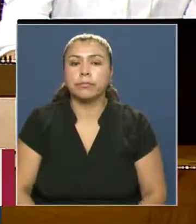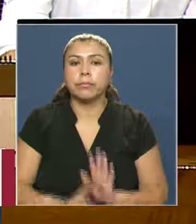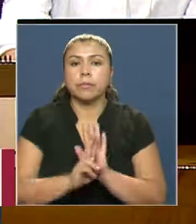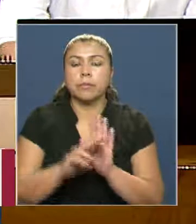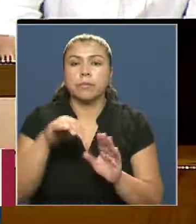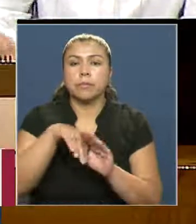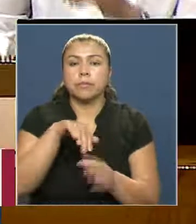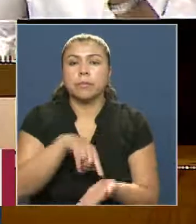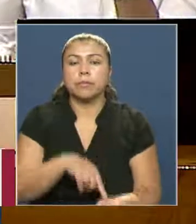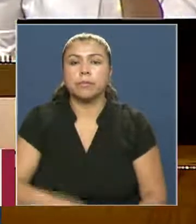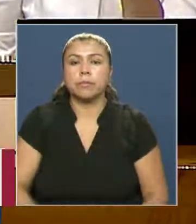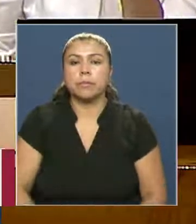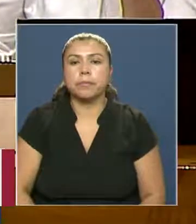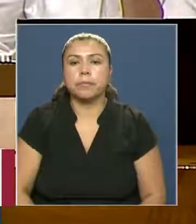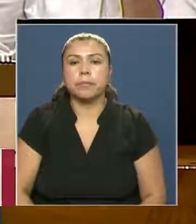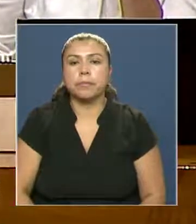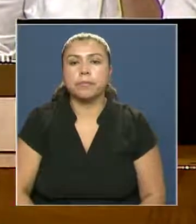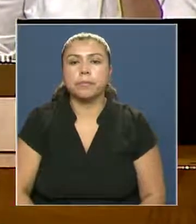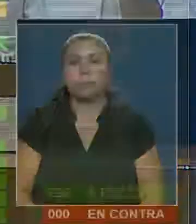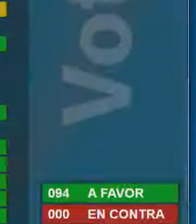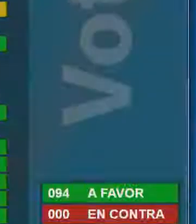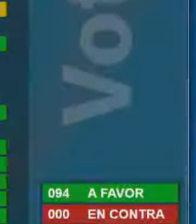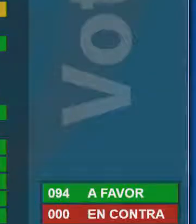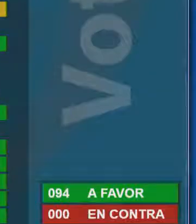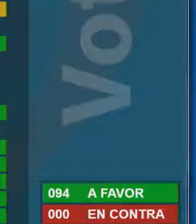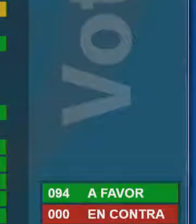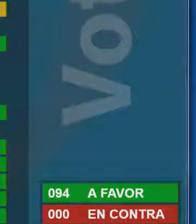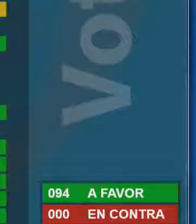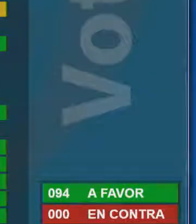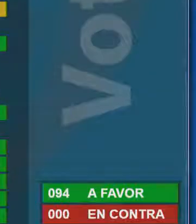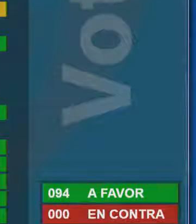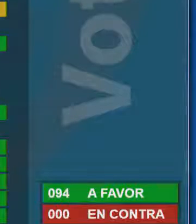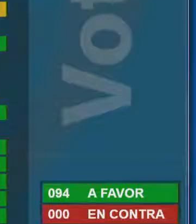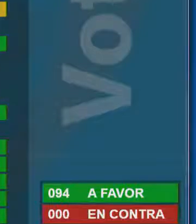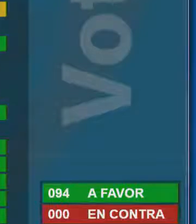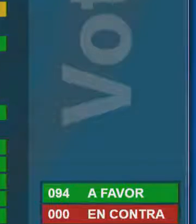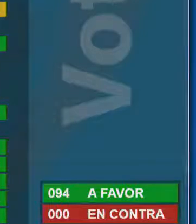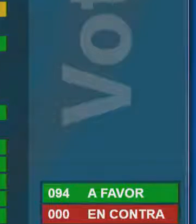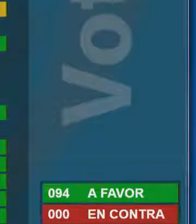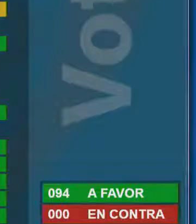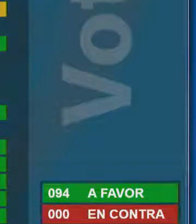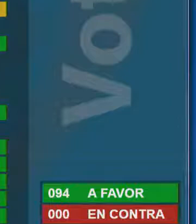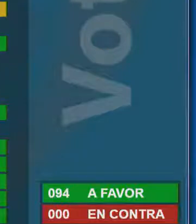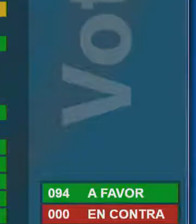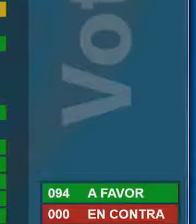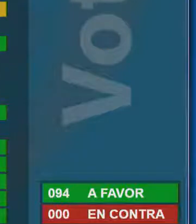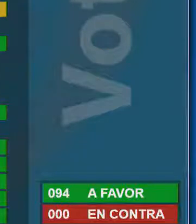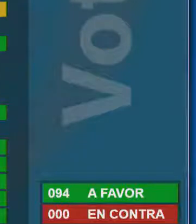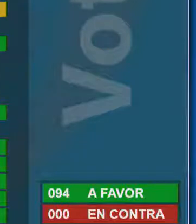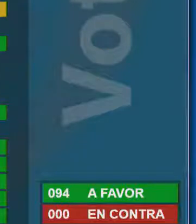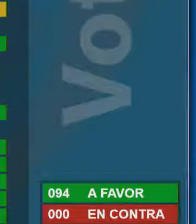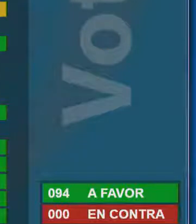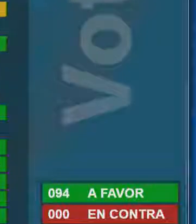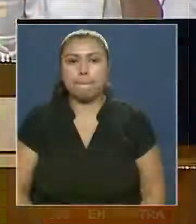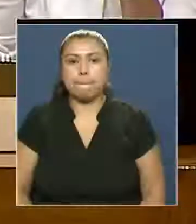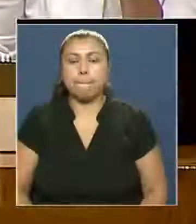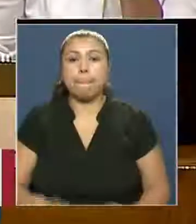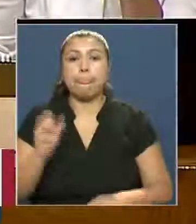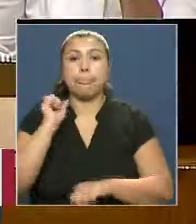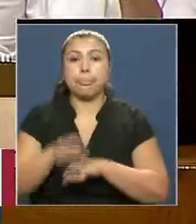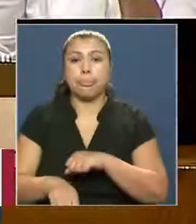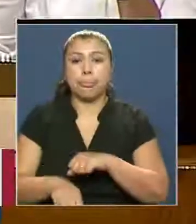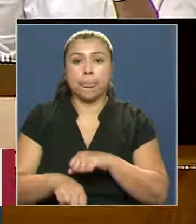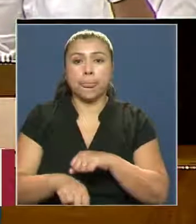Resultado de la votación. Por la afirmativa, 94 votos, 14 abstenciones. Aprobado.